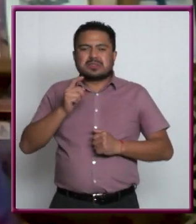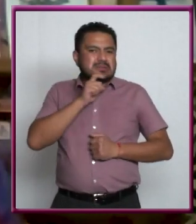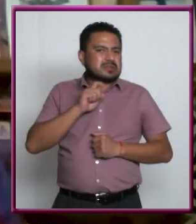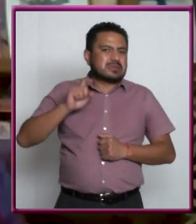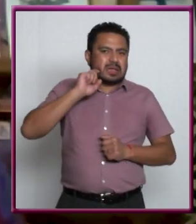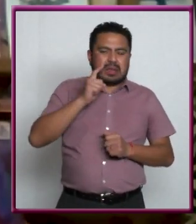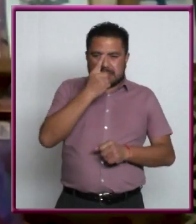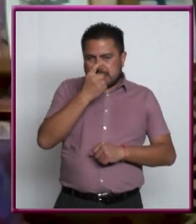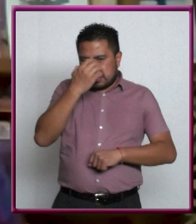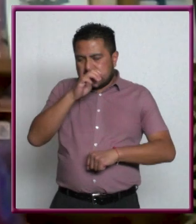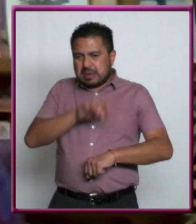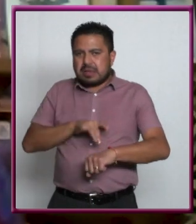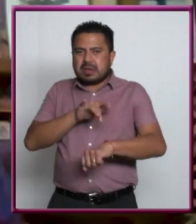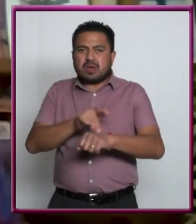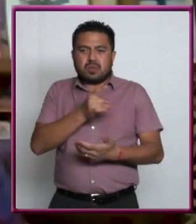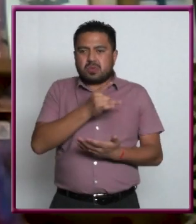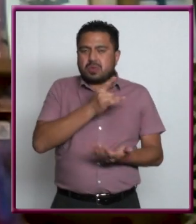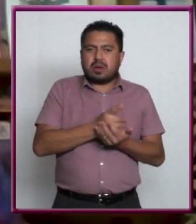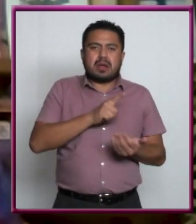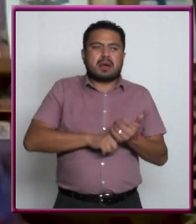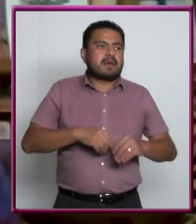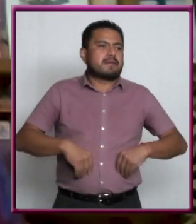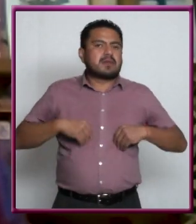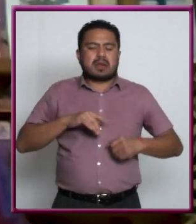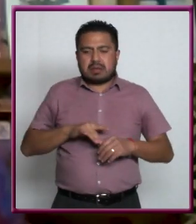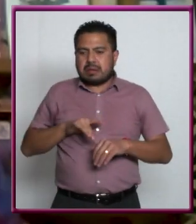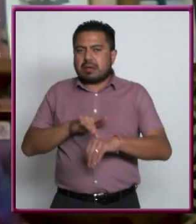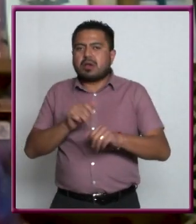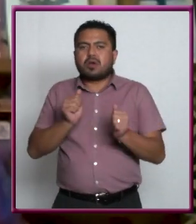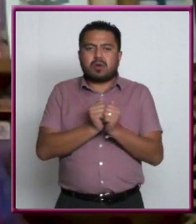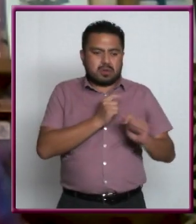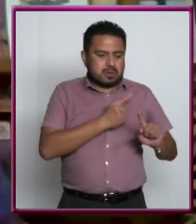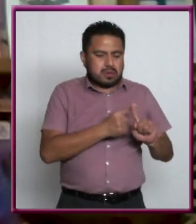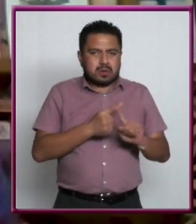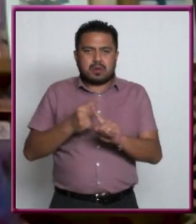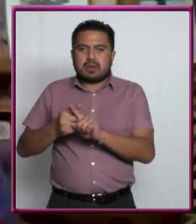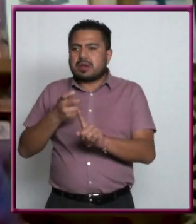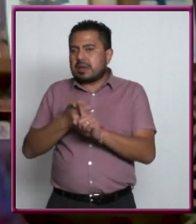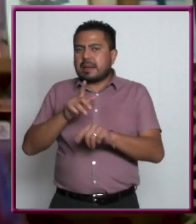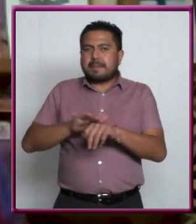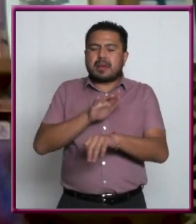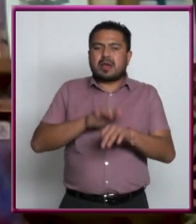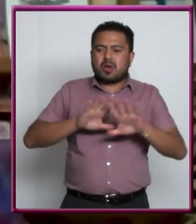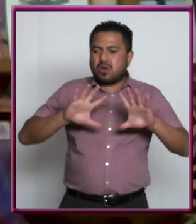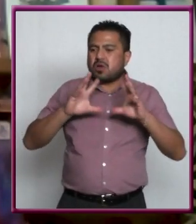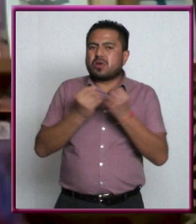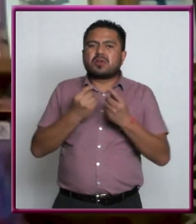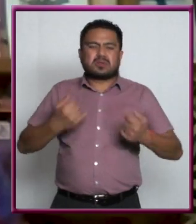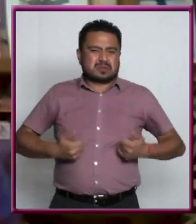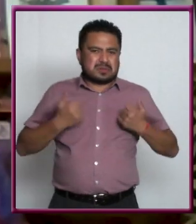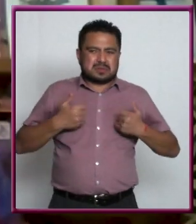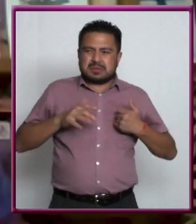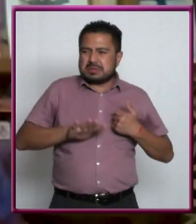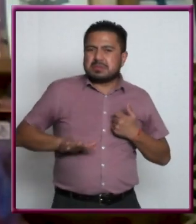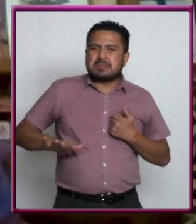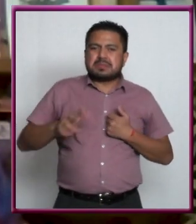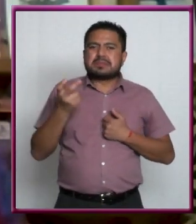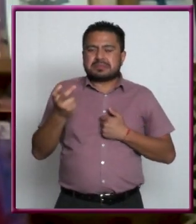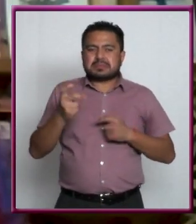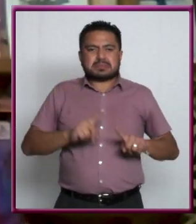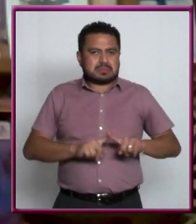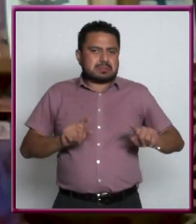sexos tiene como primera experiencia erótica en su vida un encuentro con la pornografía. Esto es, la mayoría de chicos y